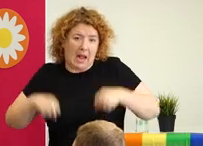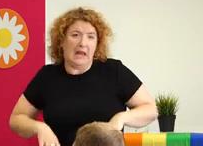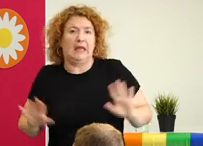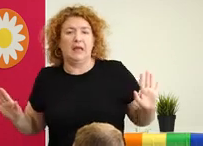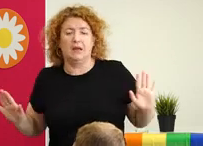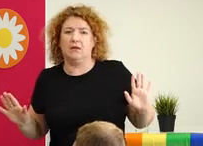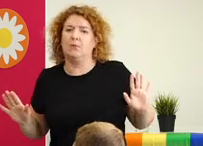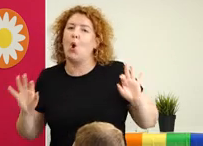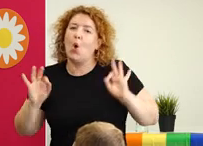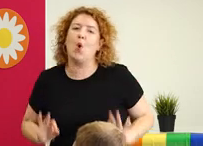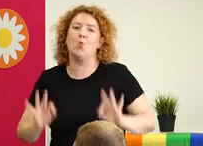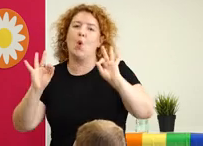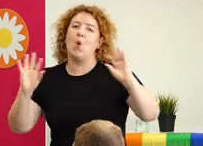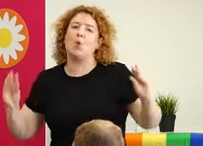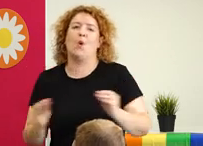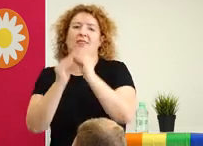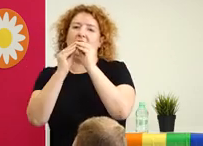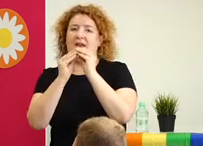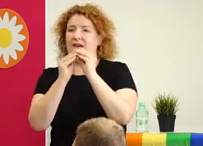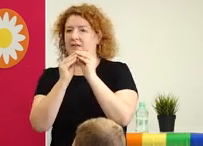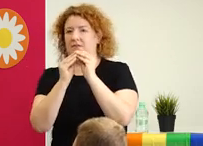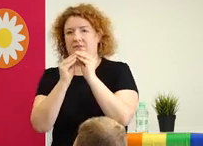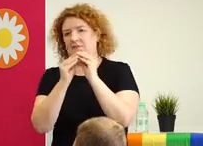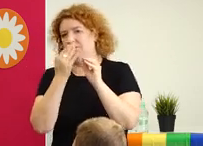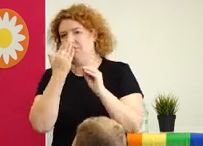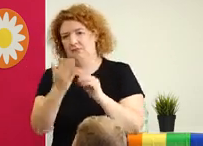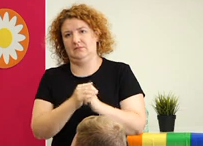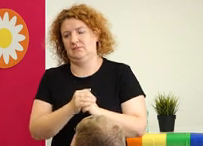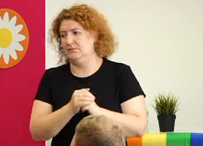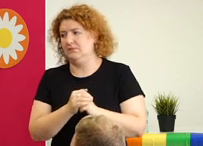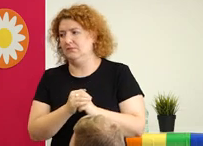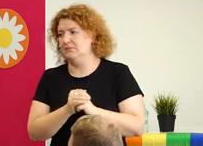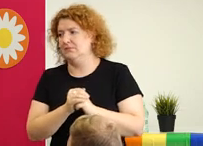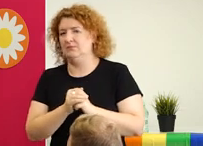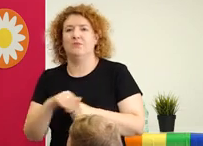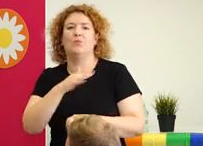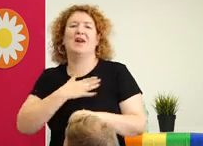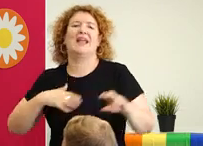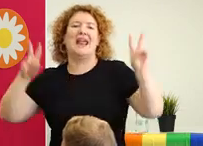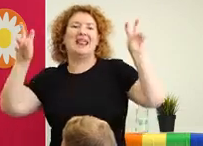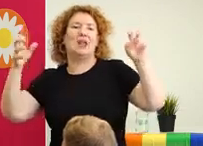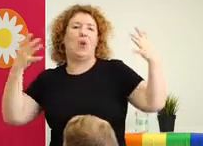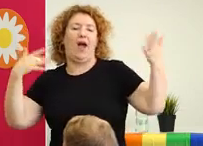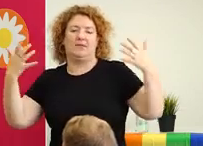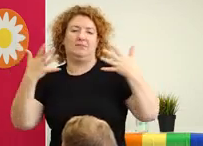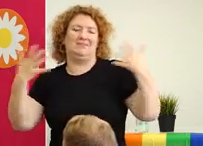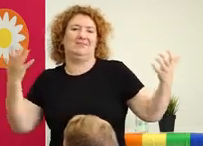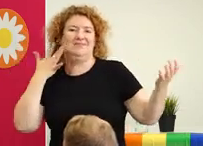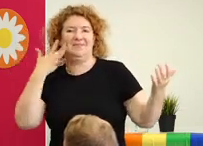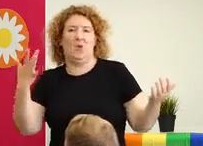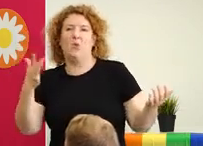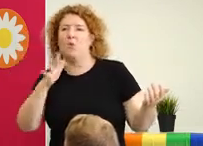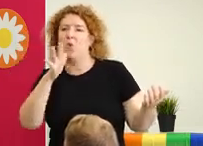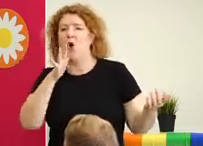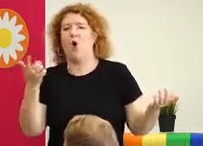cuando me preguntó, ¿cómo valora esto? Positivo, pero llega tarde. Lo que el colectivo LGTBI hubiésemos